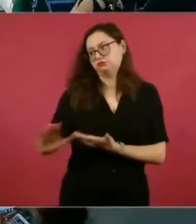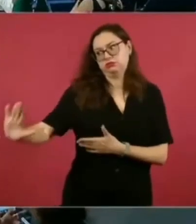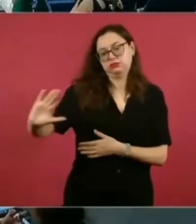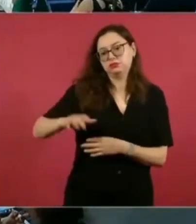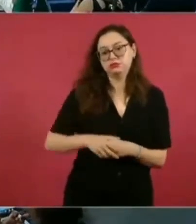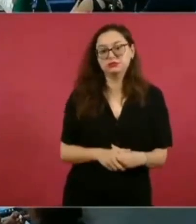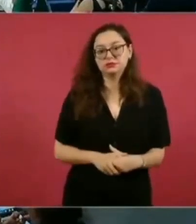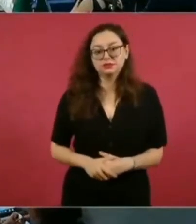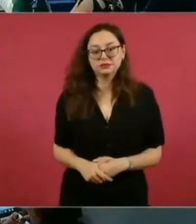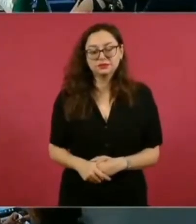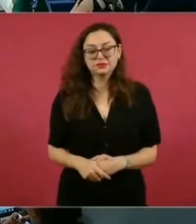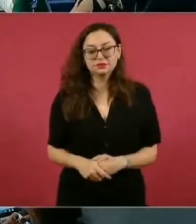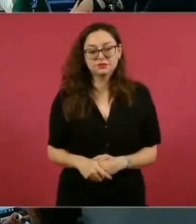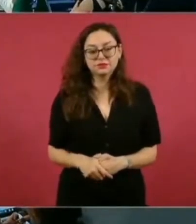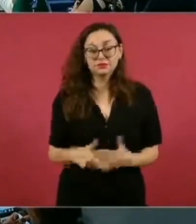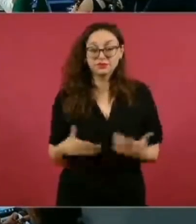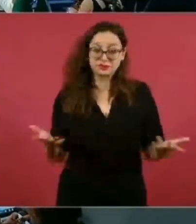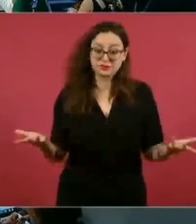Entonces,